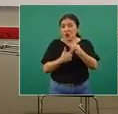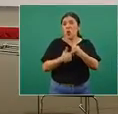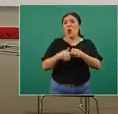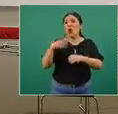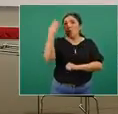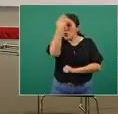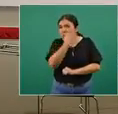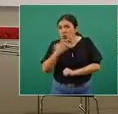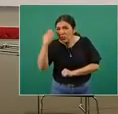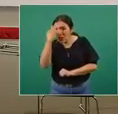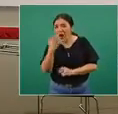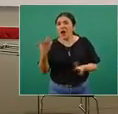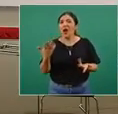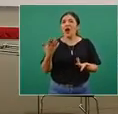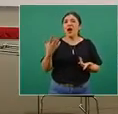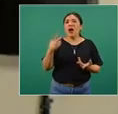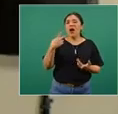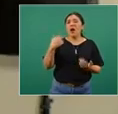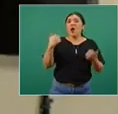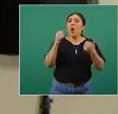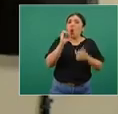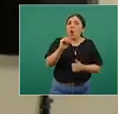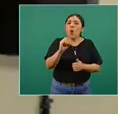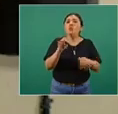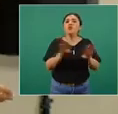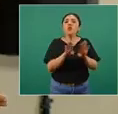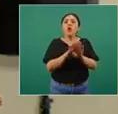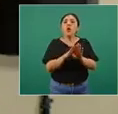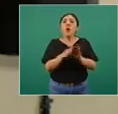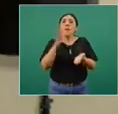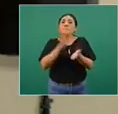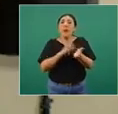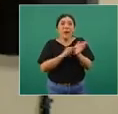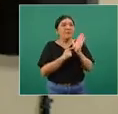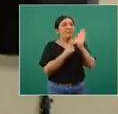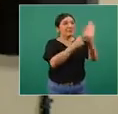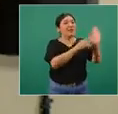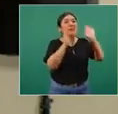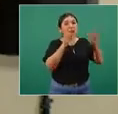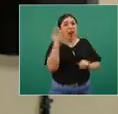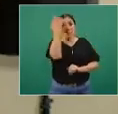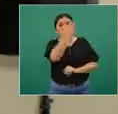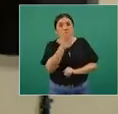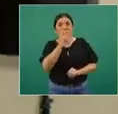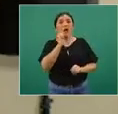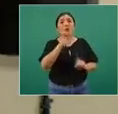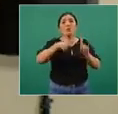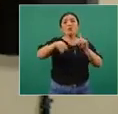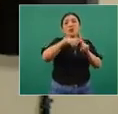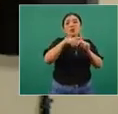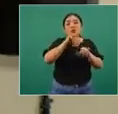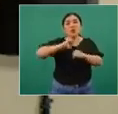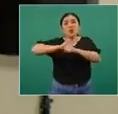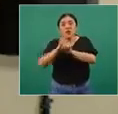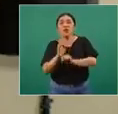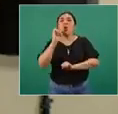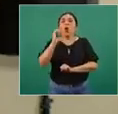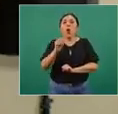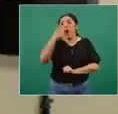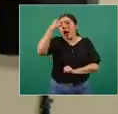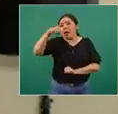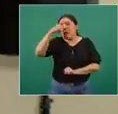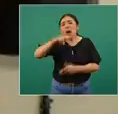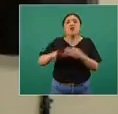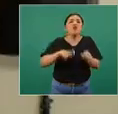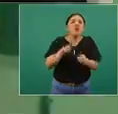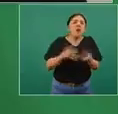consulta, es recomendable que lleven algún tipo de comprobante de que ya se hicieron la prueba que dio positivo a coronavirus, o a lo mejor es una gripa